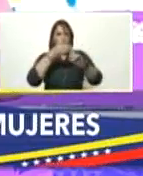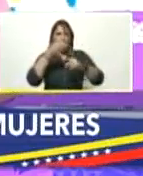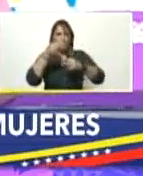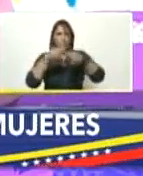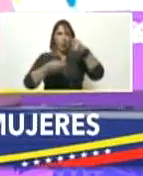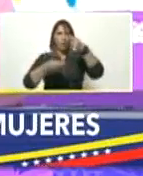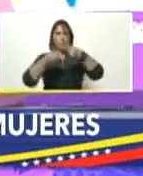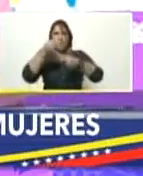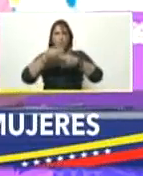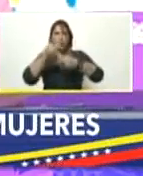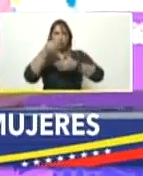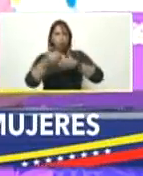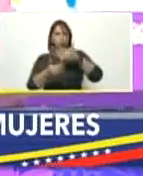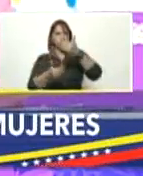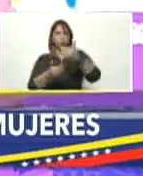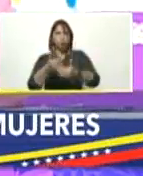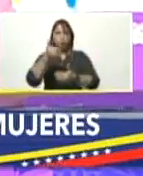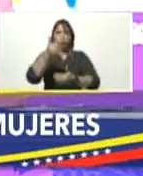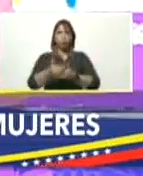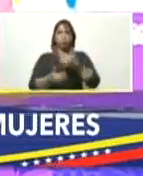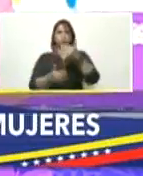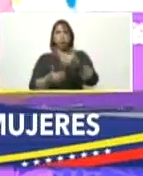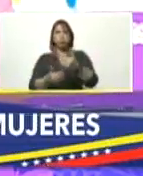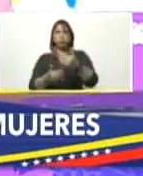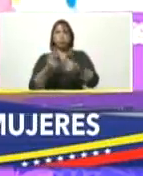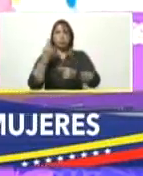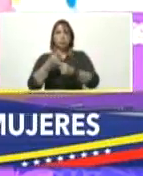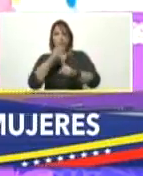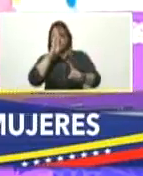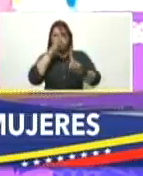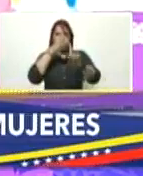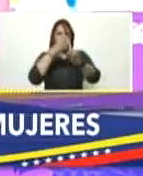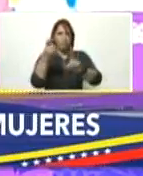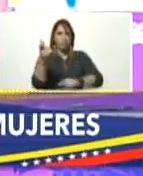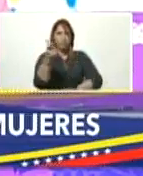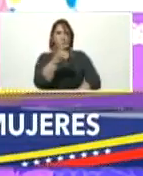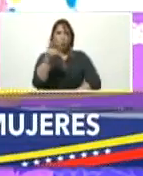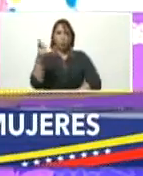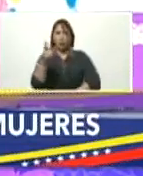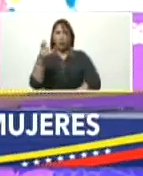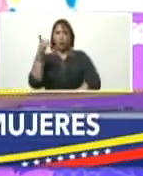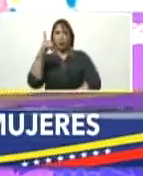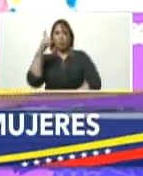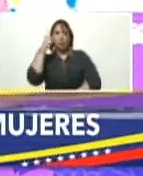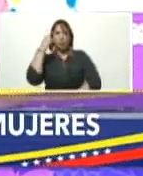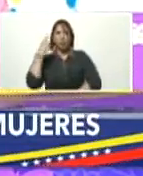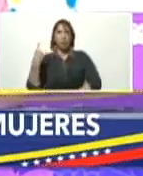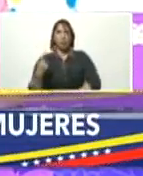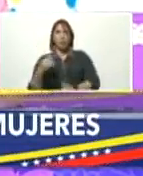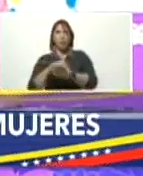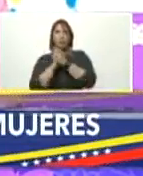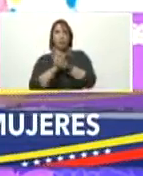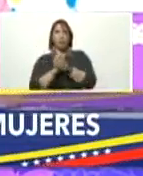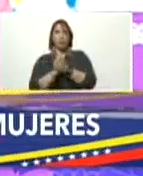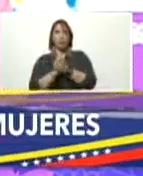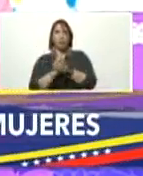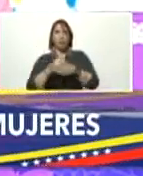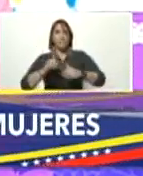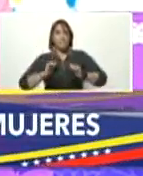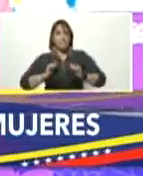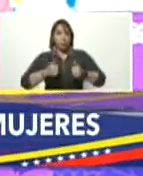construyendo paso a paso. Por eso hay que ir a la búsqueda, diva, compañera. A partir de